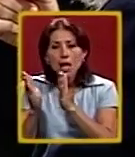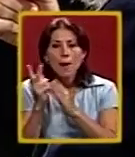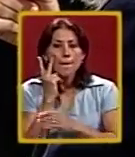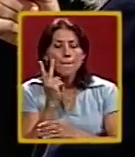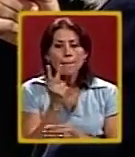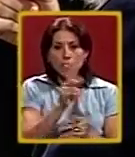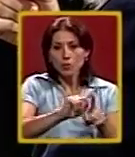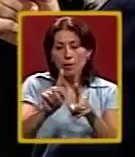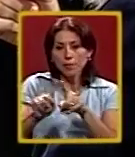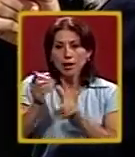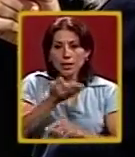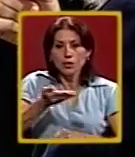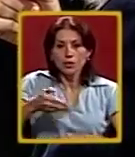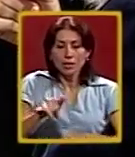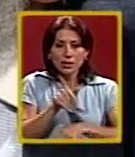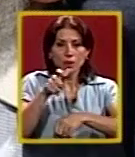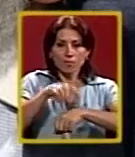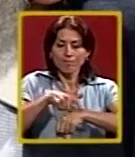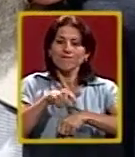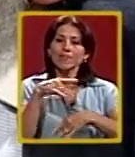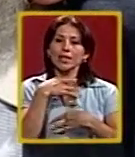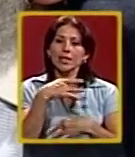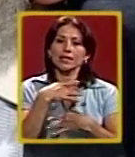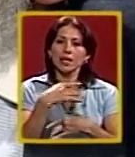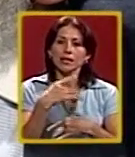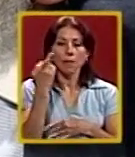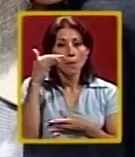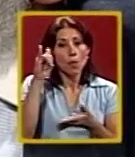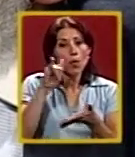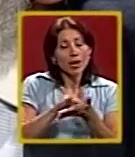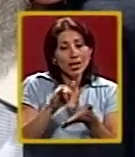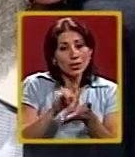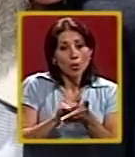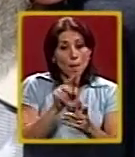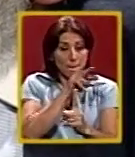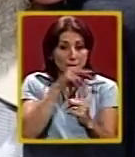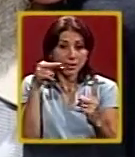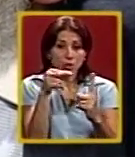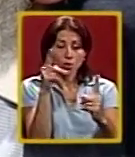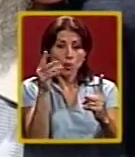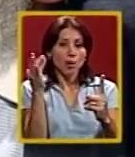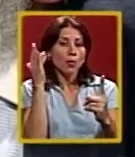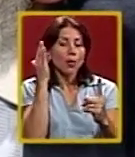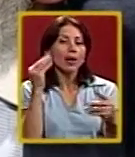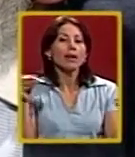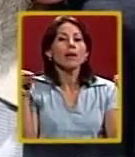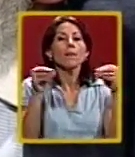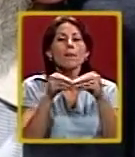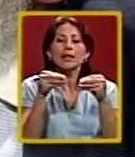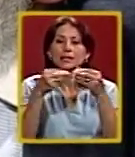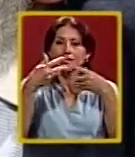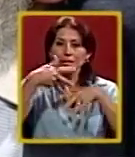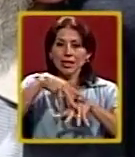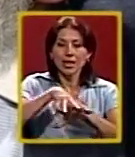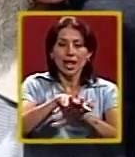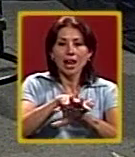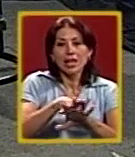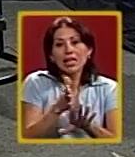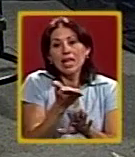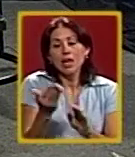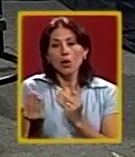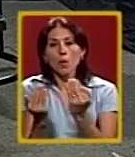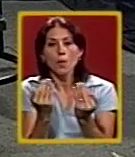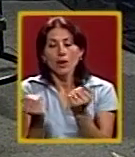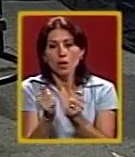es interesante y por eso una mujer, a lo mejor la visión que tiene la mujer es mucho más integral que la del hombre